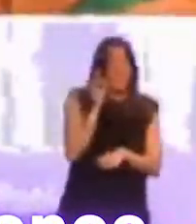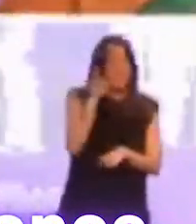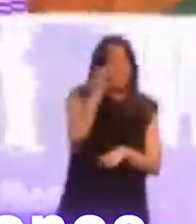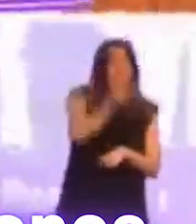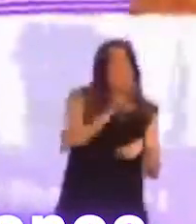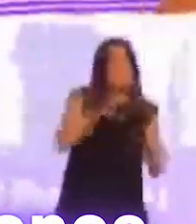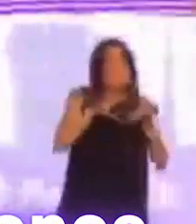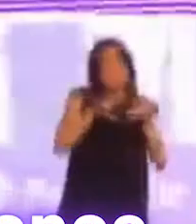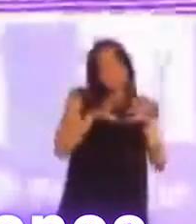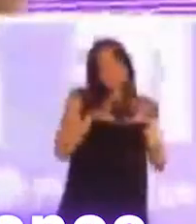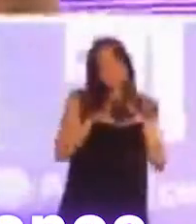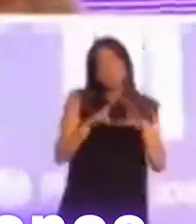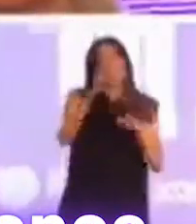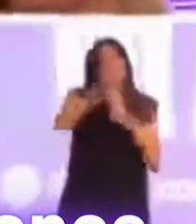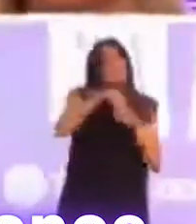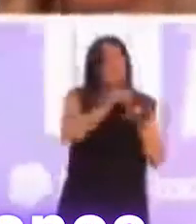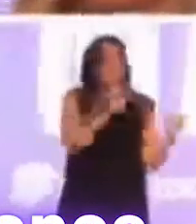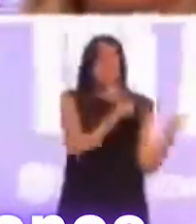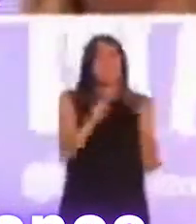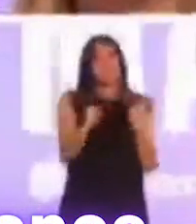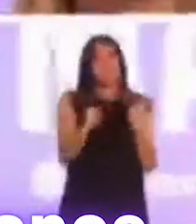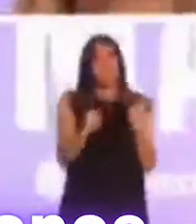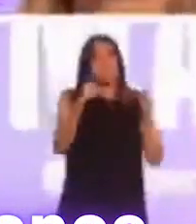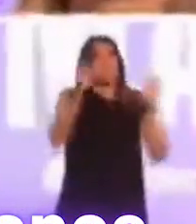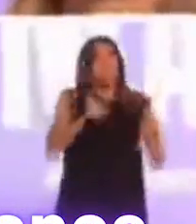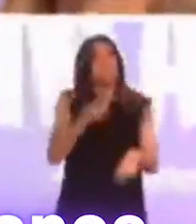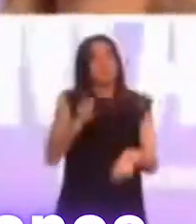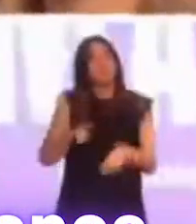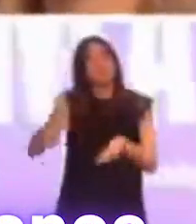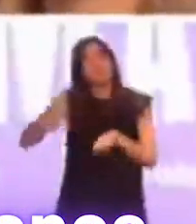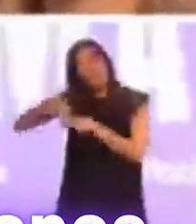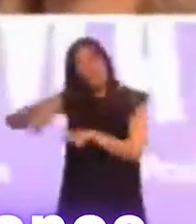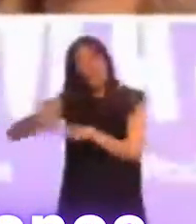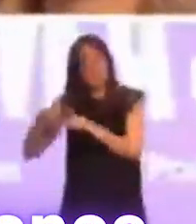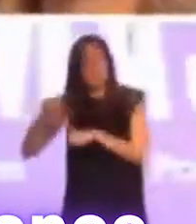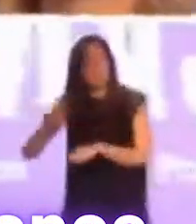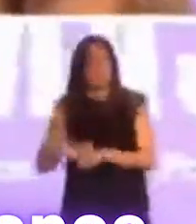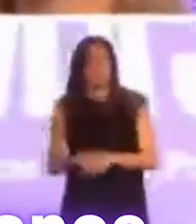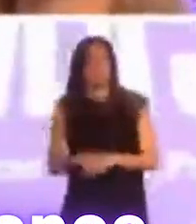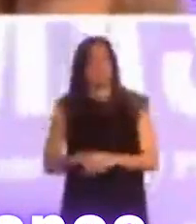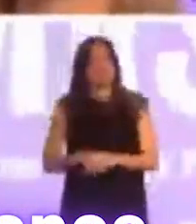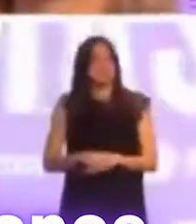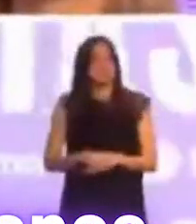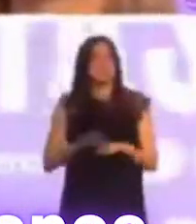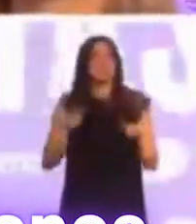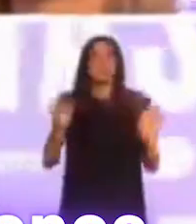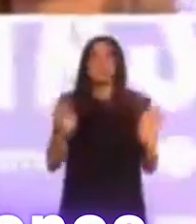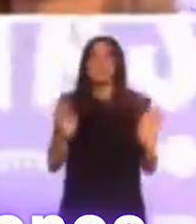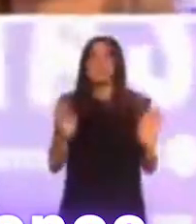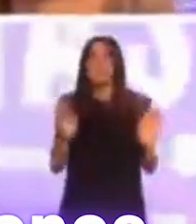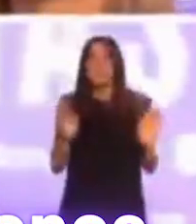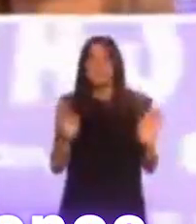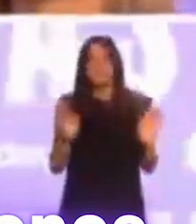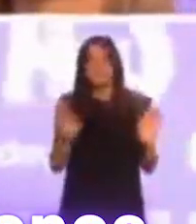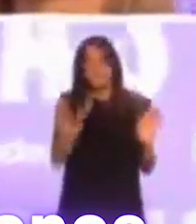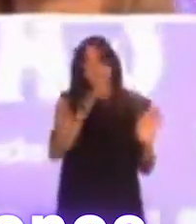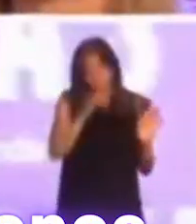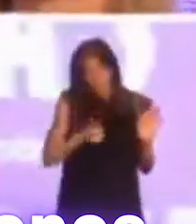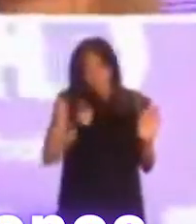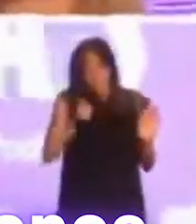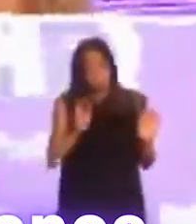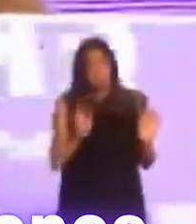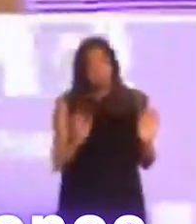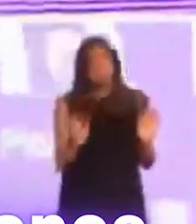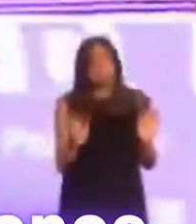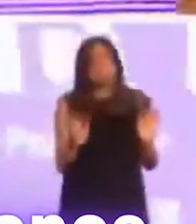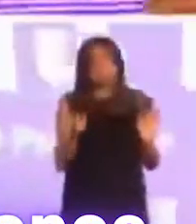las instituciones igual que ya están llenando la sociedad. Pero a más, compañeras, obviamente que